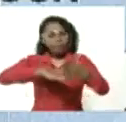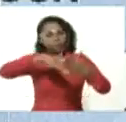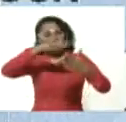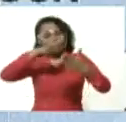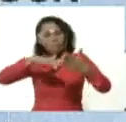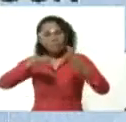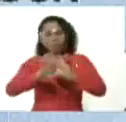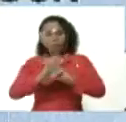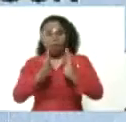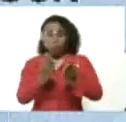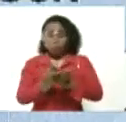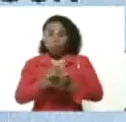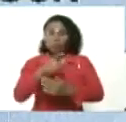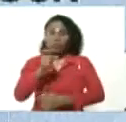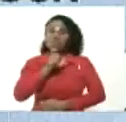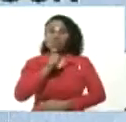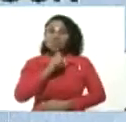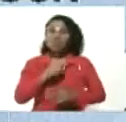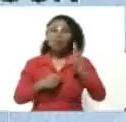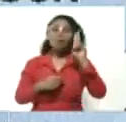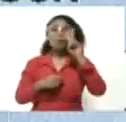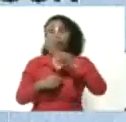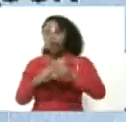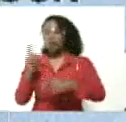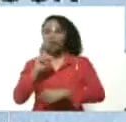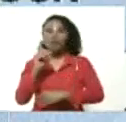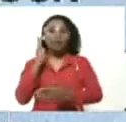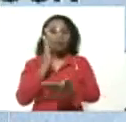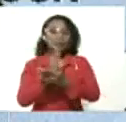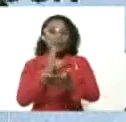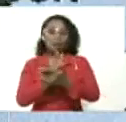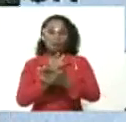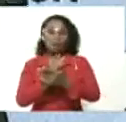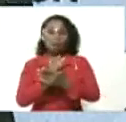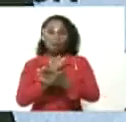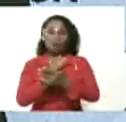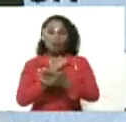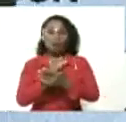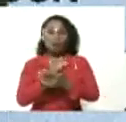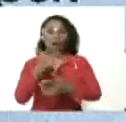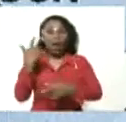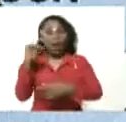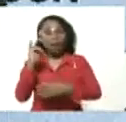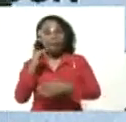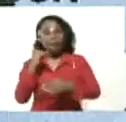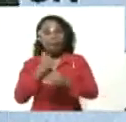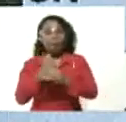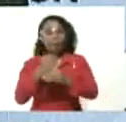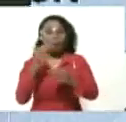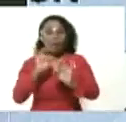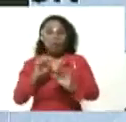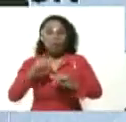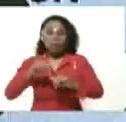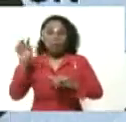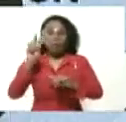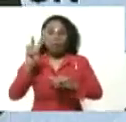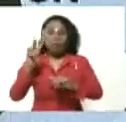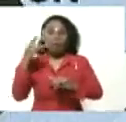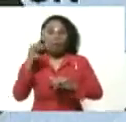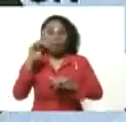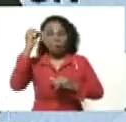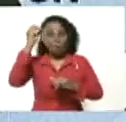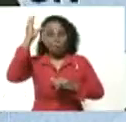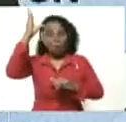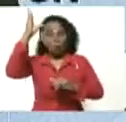complejo donde miramos y no siempre acertamos a ver, y que decía, en el caso de Venezuela, ha sido capaz